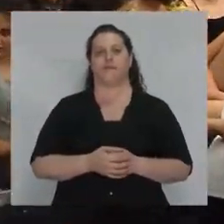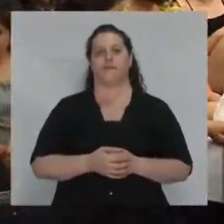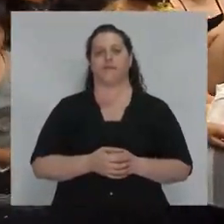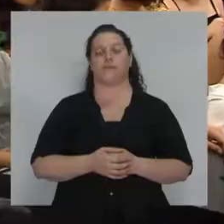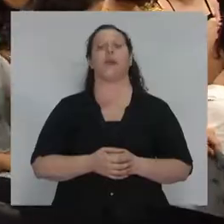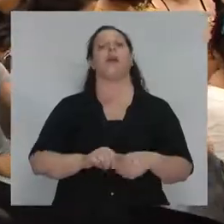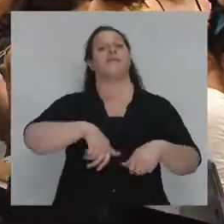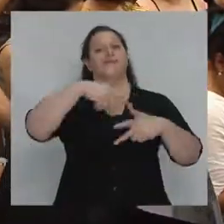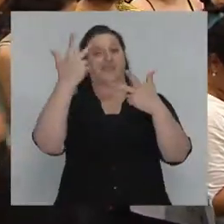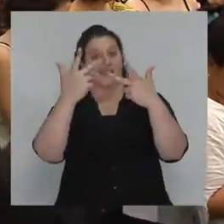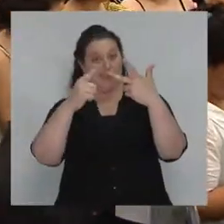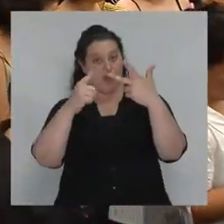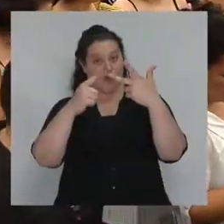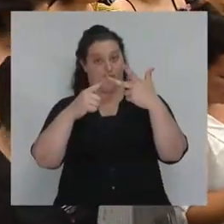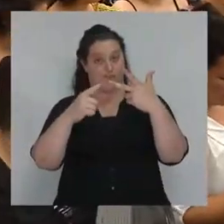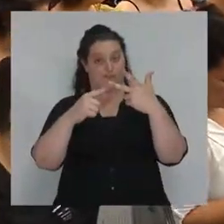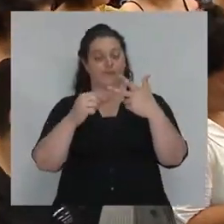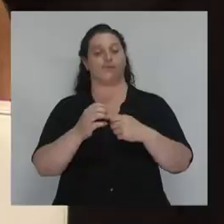El tercer punto,